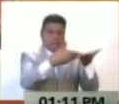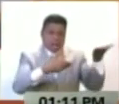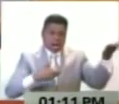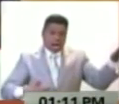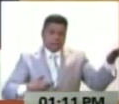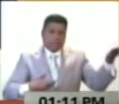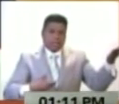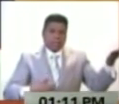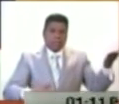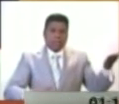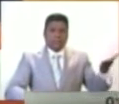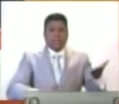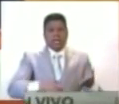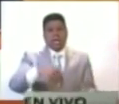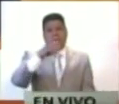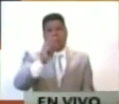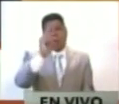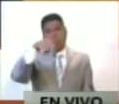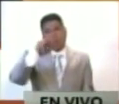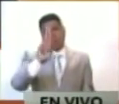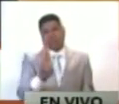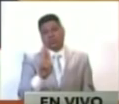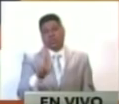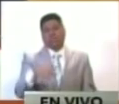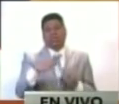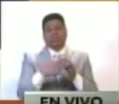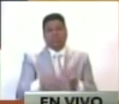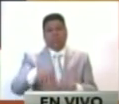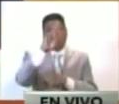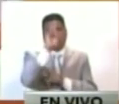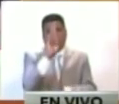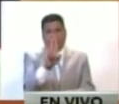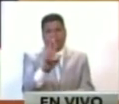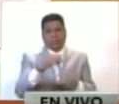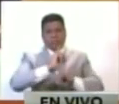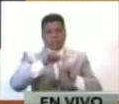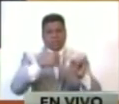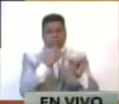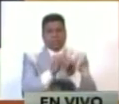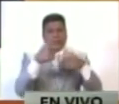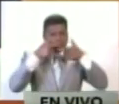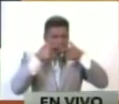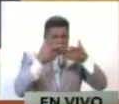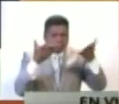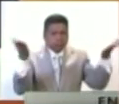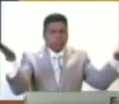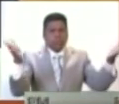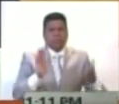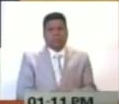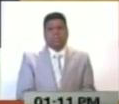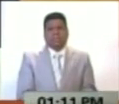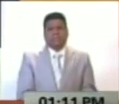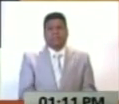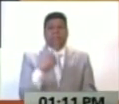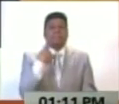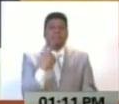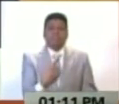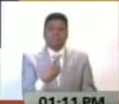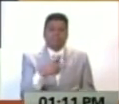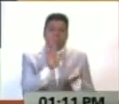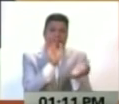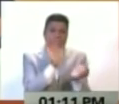Unidas, igualmente el respeto al derecho internacional público. Vimos la declaración de Margarita, que